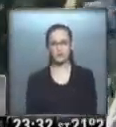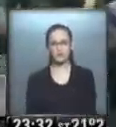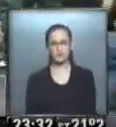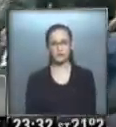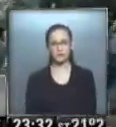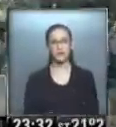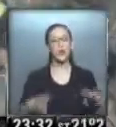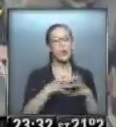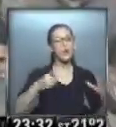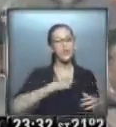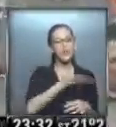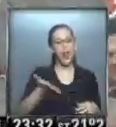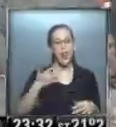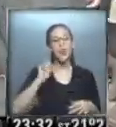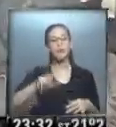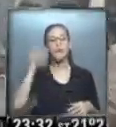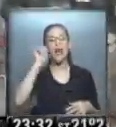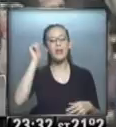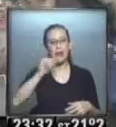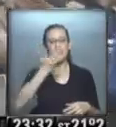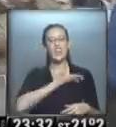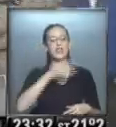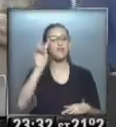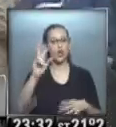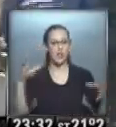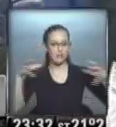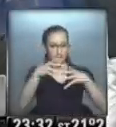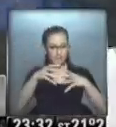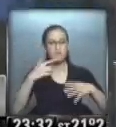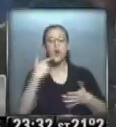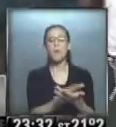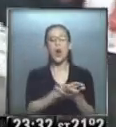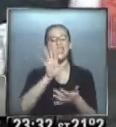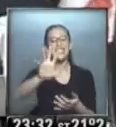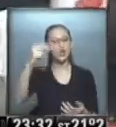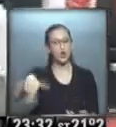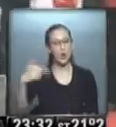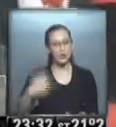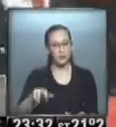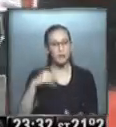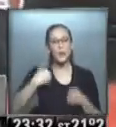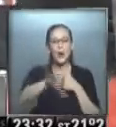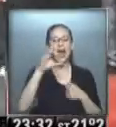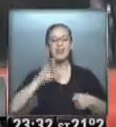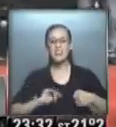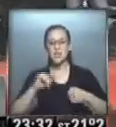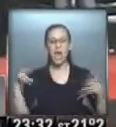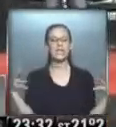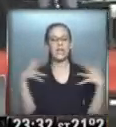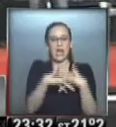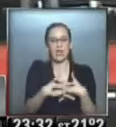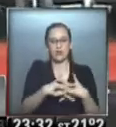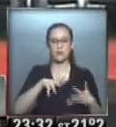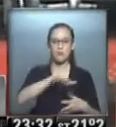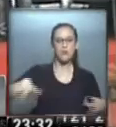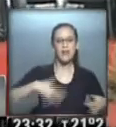Organizaciones sociales y concejales marplatenses del Frente para la Victoria propusieron que el 5 de noviembre sea designado como Día de la Integración de los